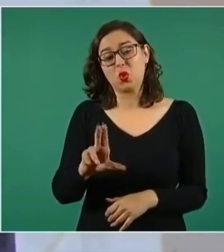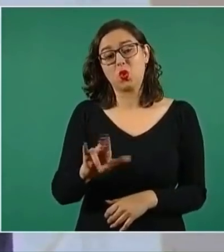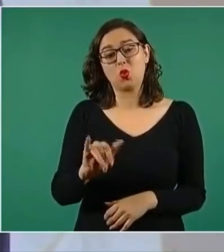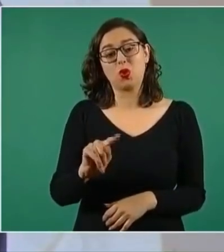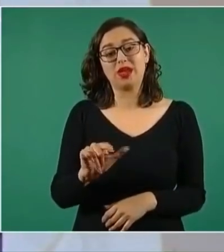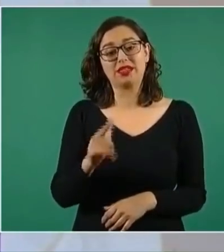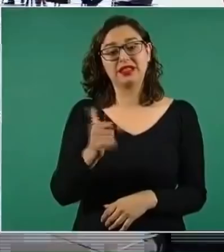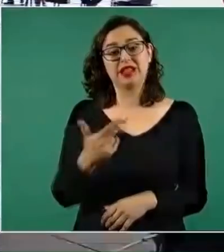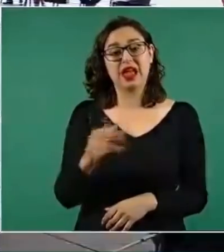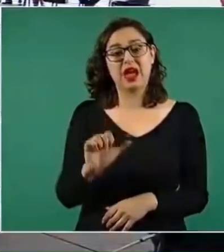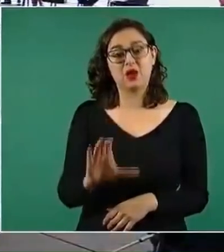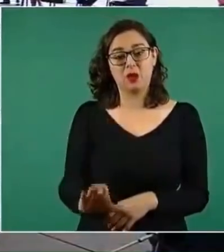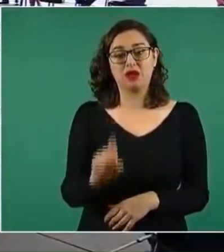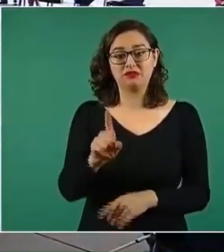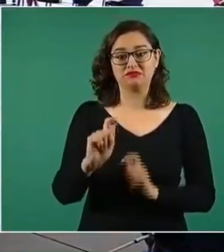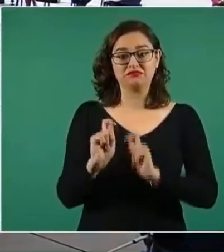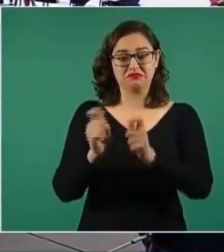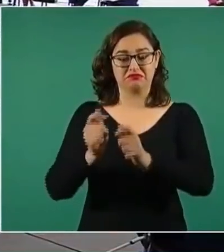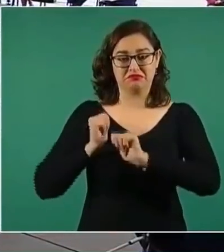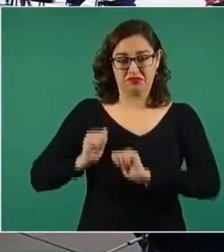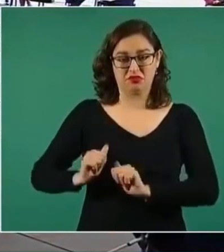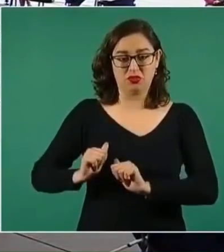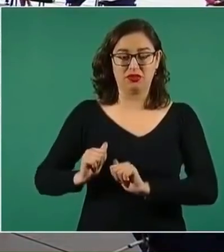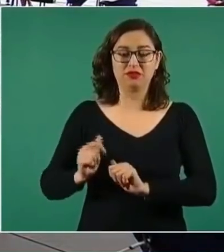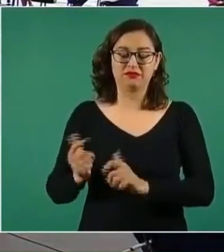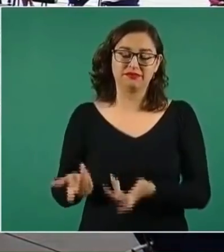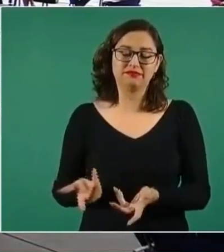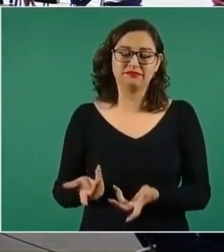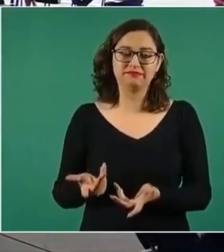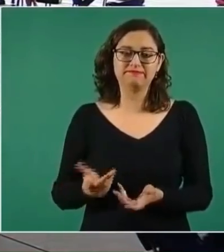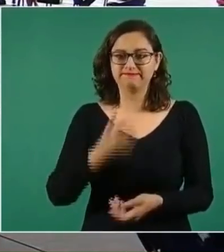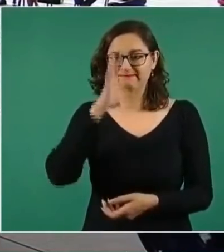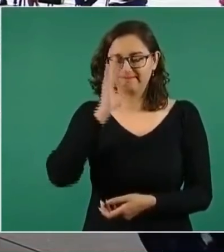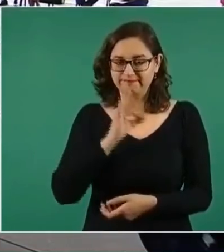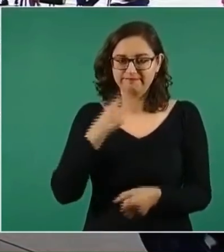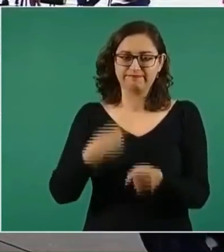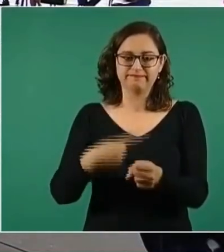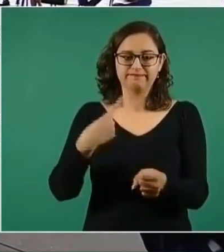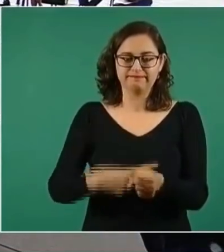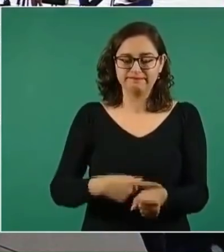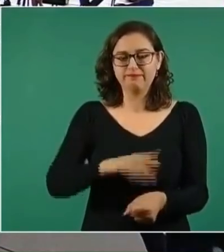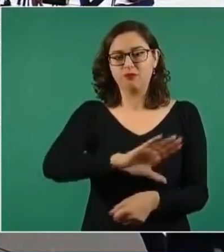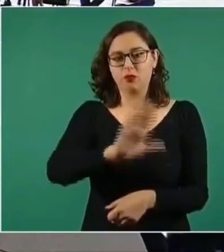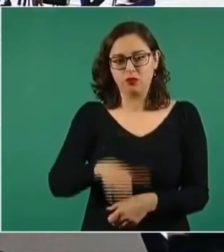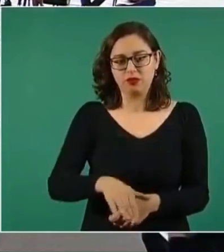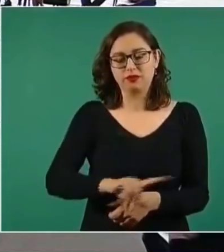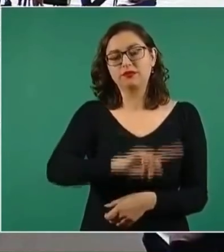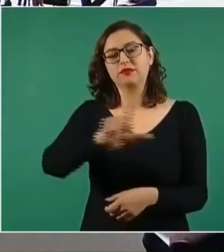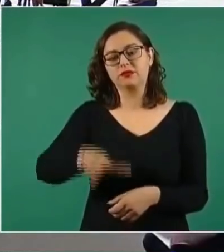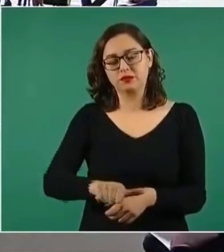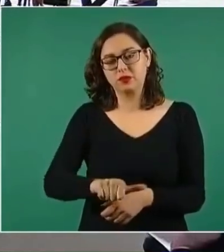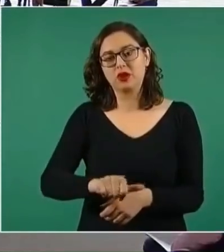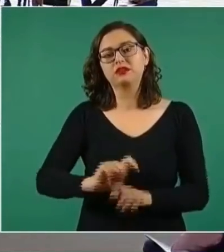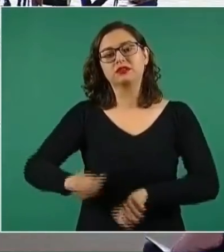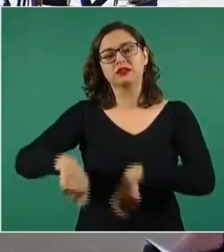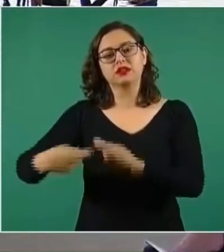tomado el mando luego del asesinato de Moctezuma y fue después sustituido por Cuauhtémoc.